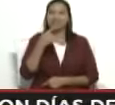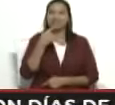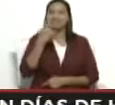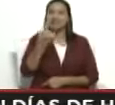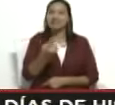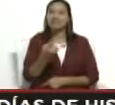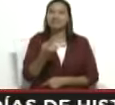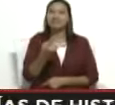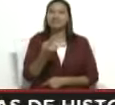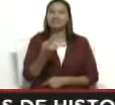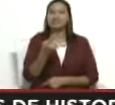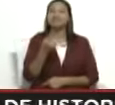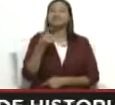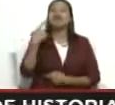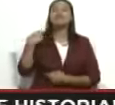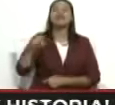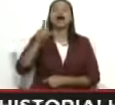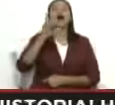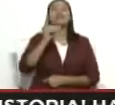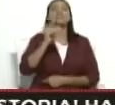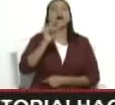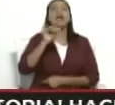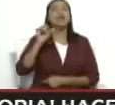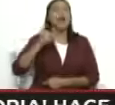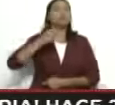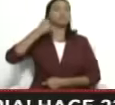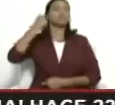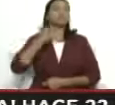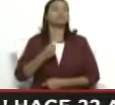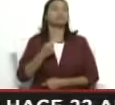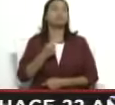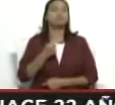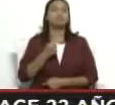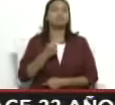Romero, Daniel Romero, con su arrogancia.